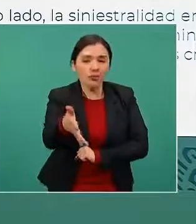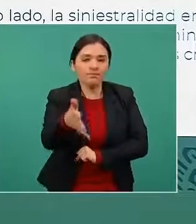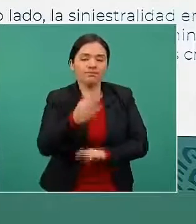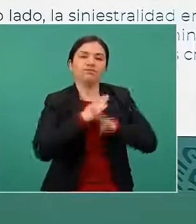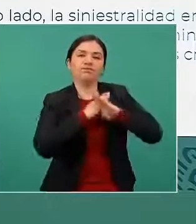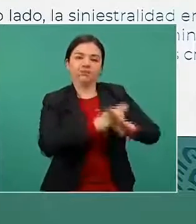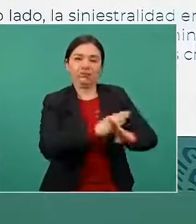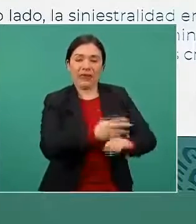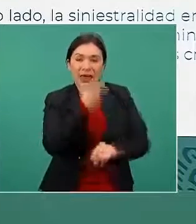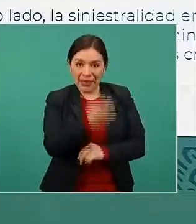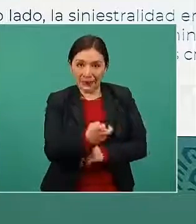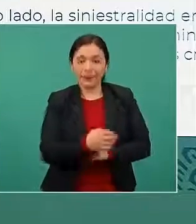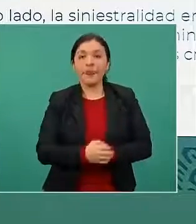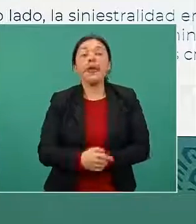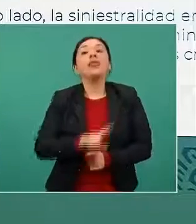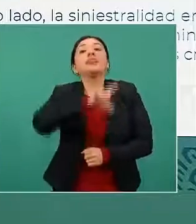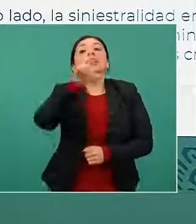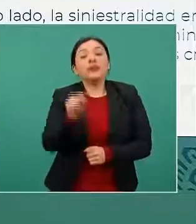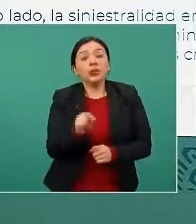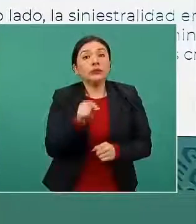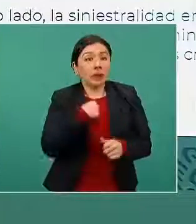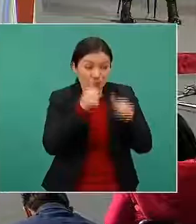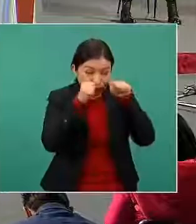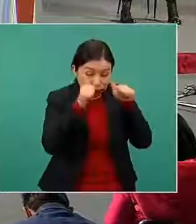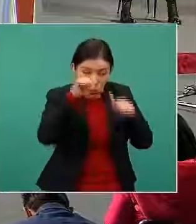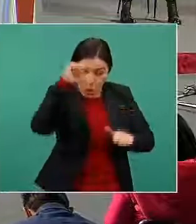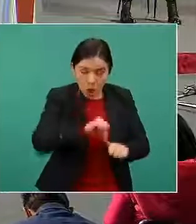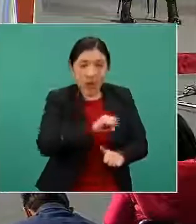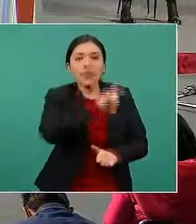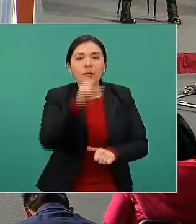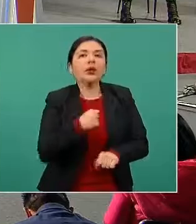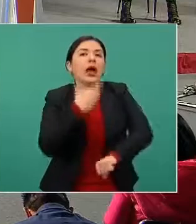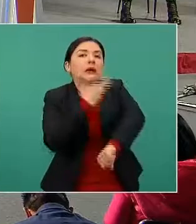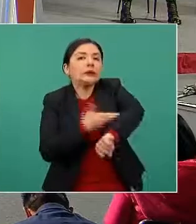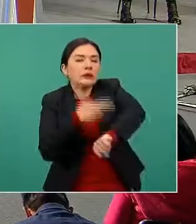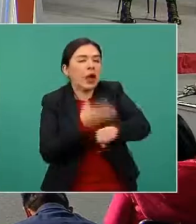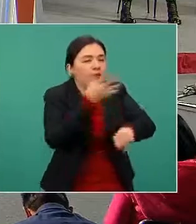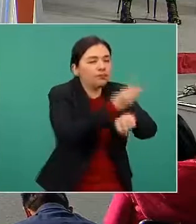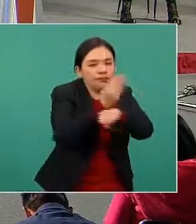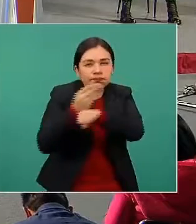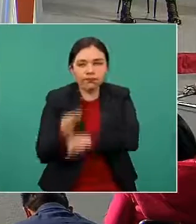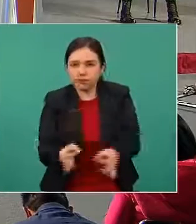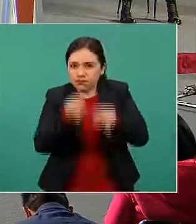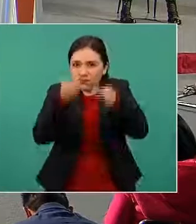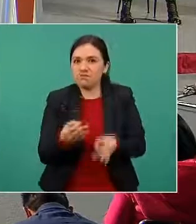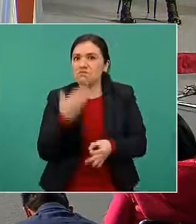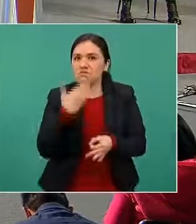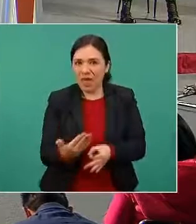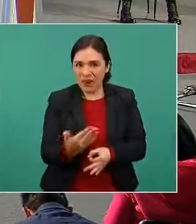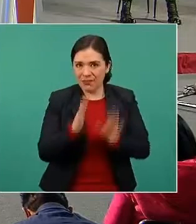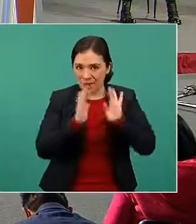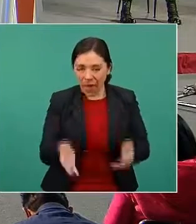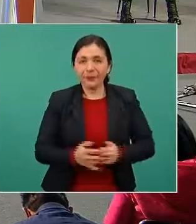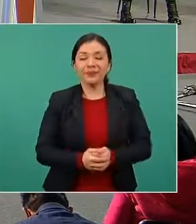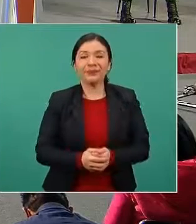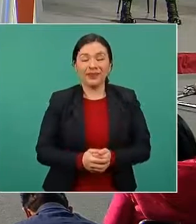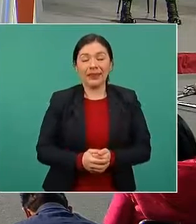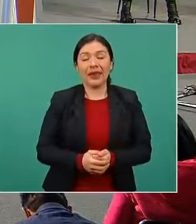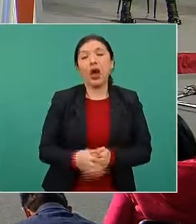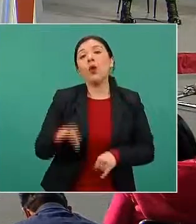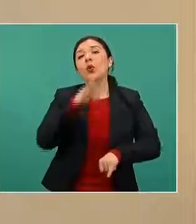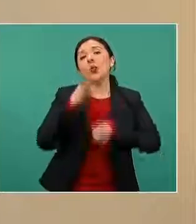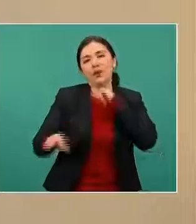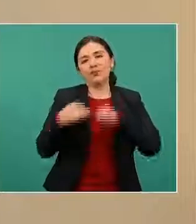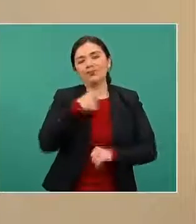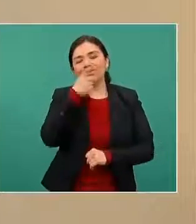mayor, en tanto hacemos la reparación definitiva, le damos su atención definitiva. Y decir